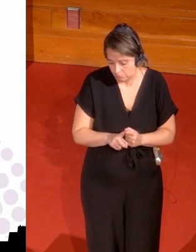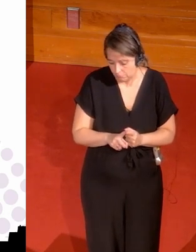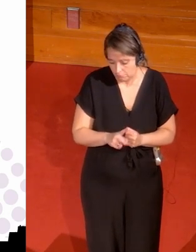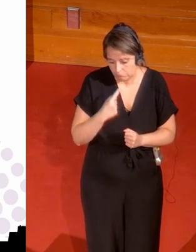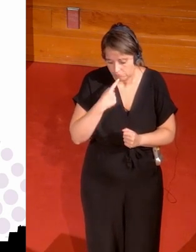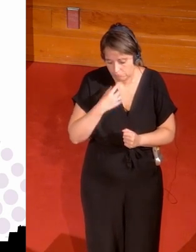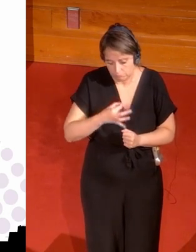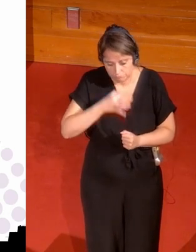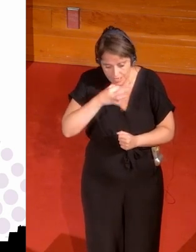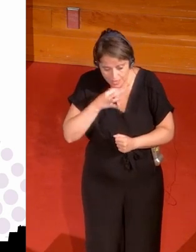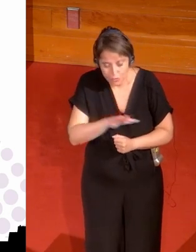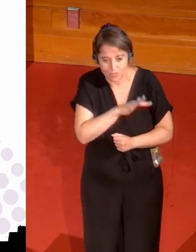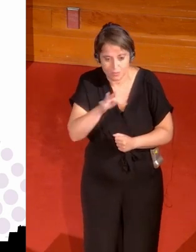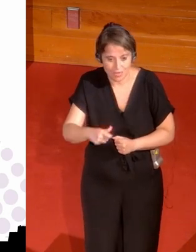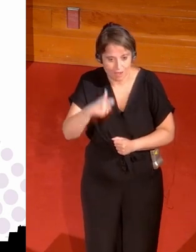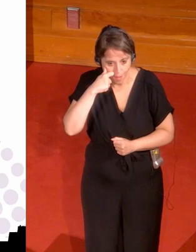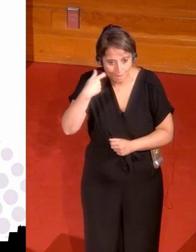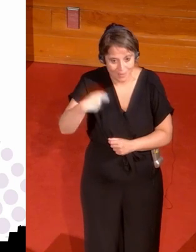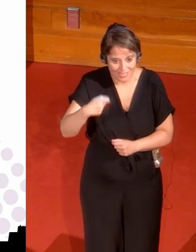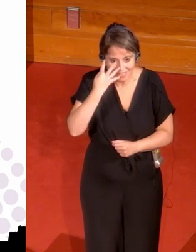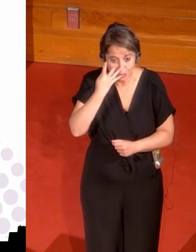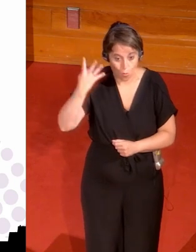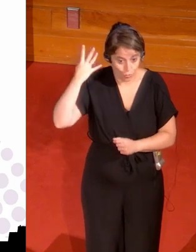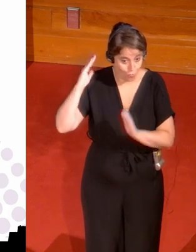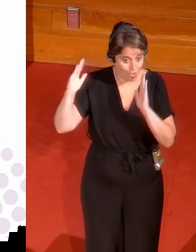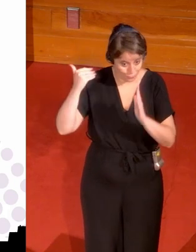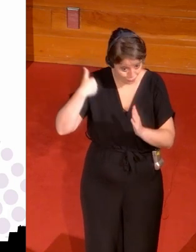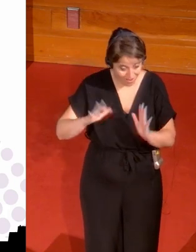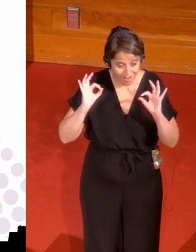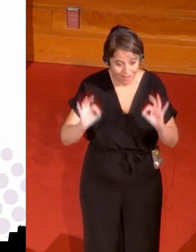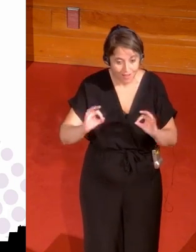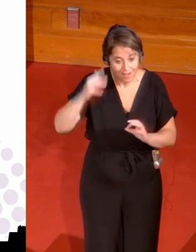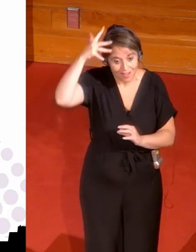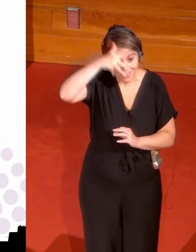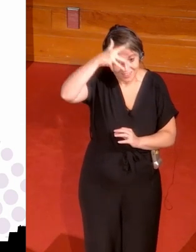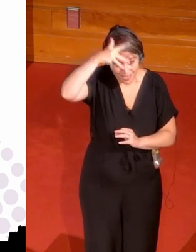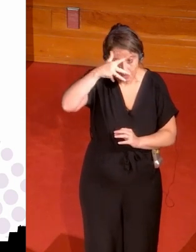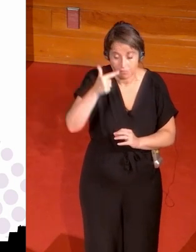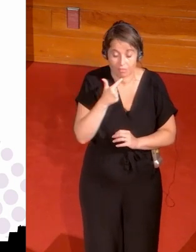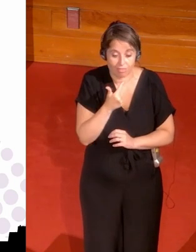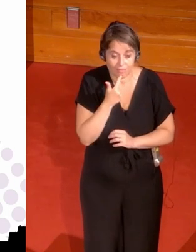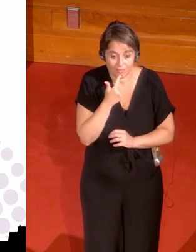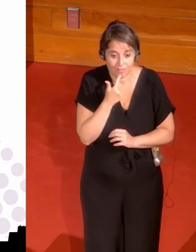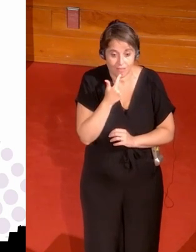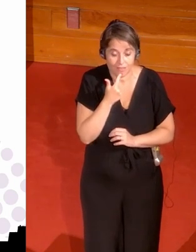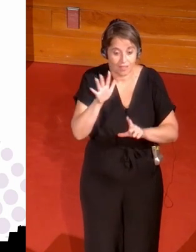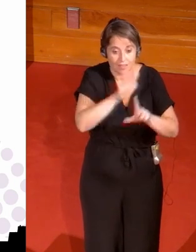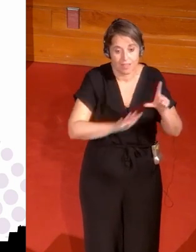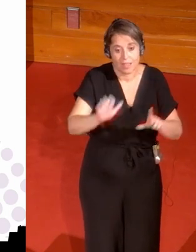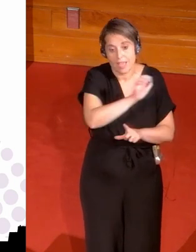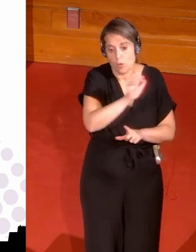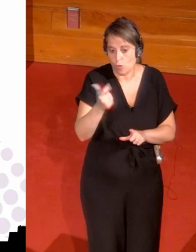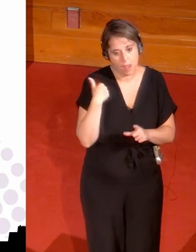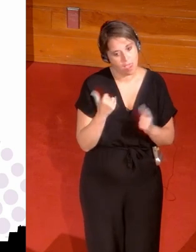fue presidente 4 años que Donald Trump considera que dicho narot que los europeos ya es hora de que nos